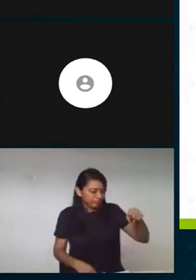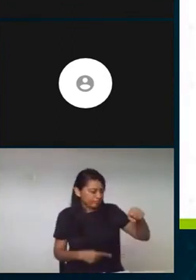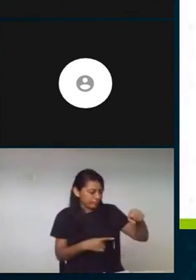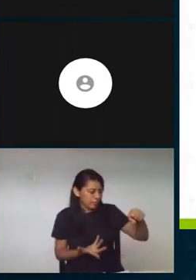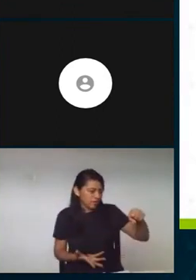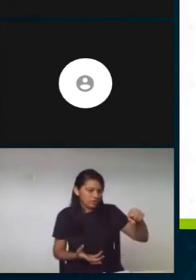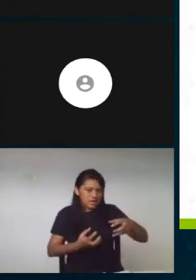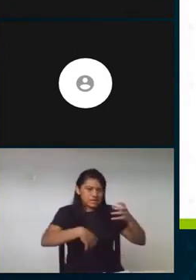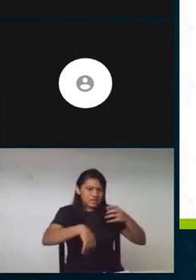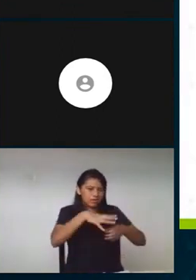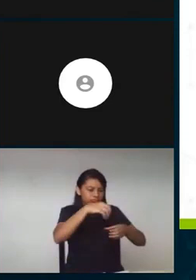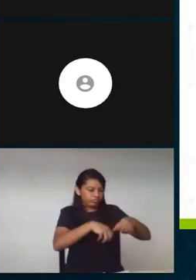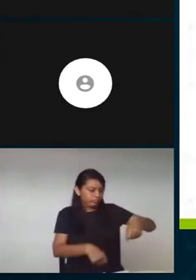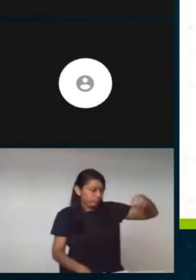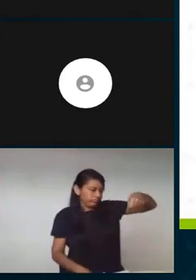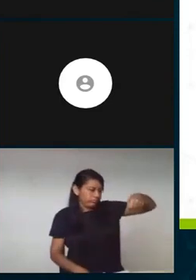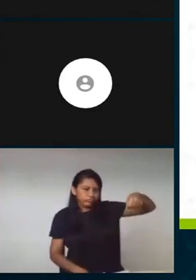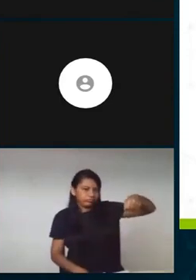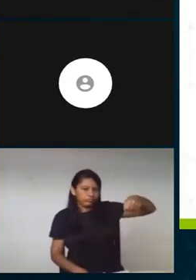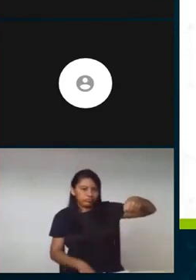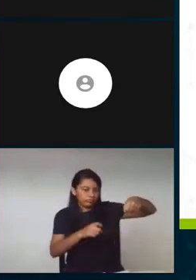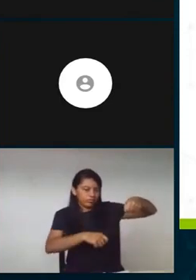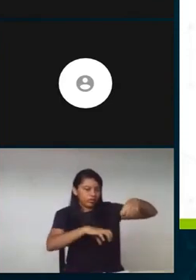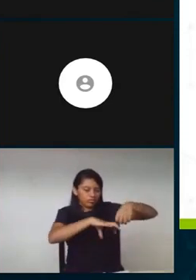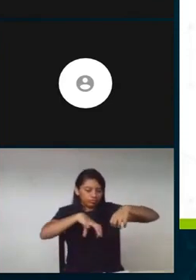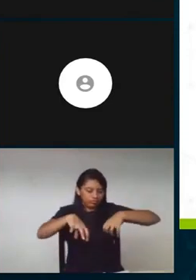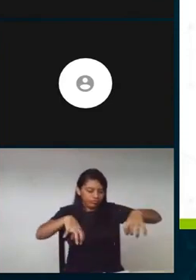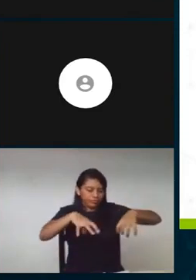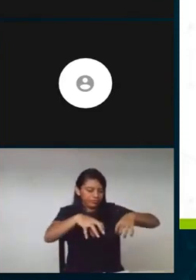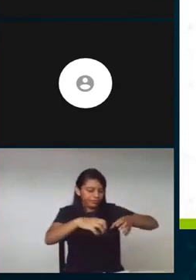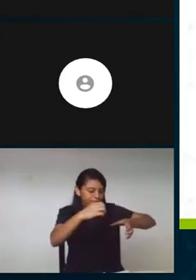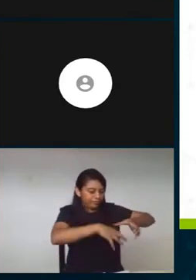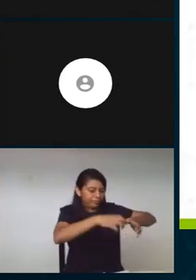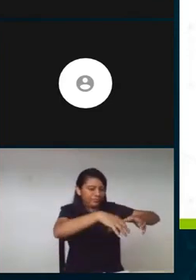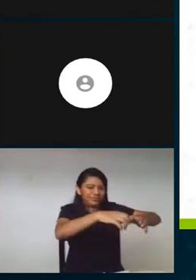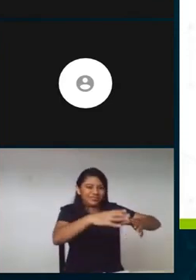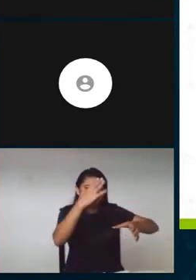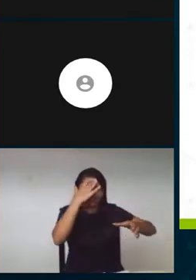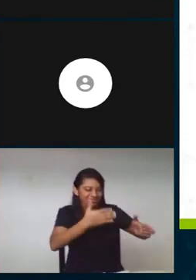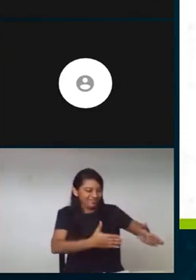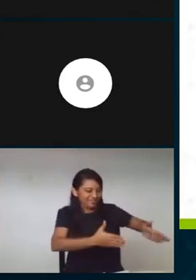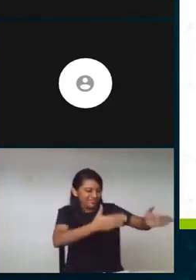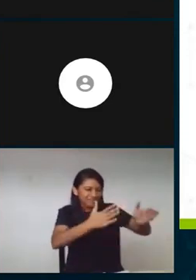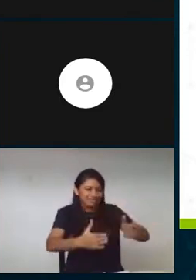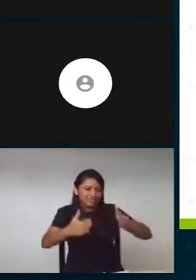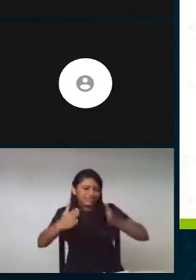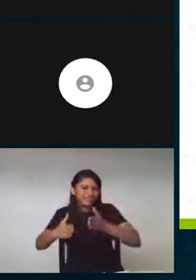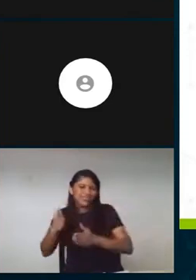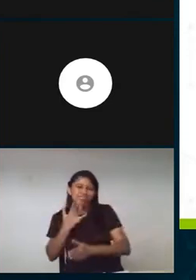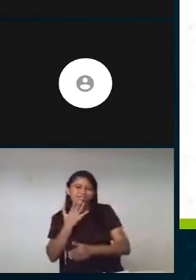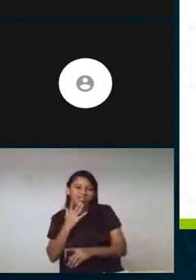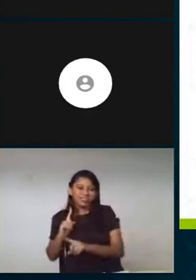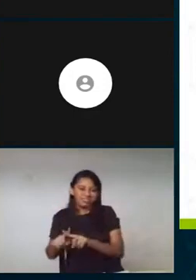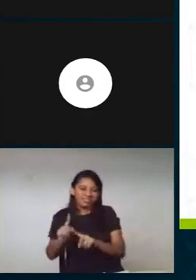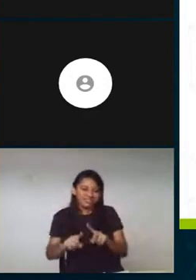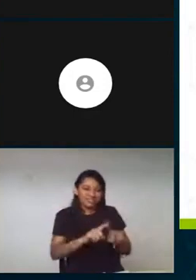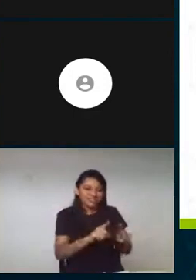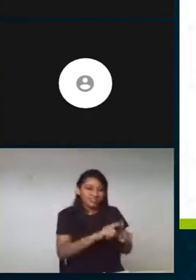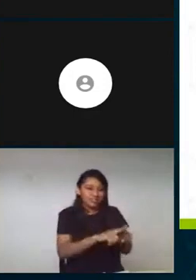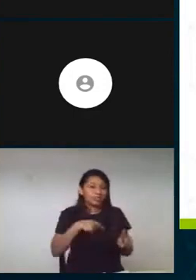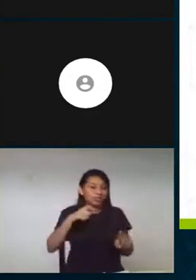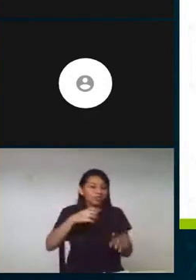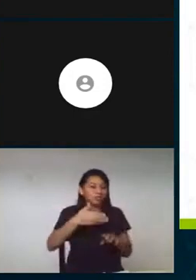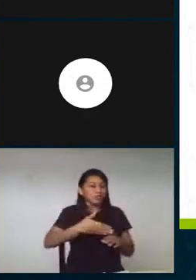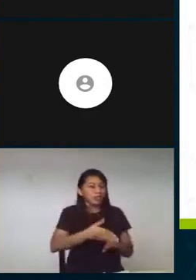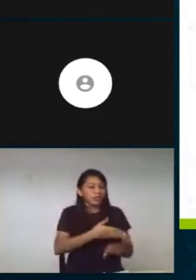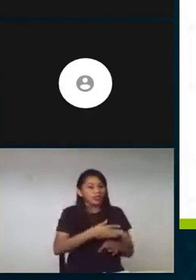capacitación, porque no conocemos realmente qué debe ir en cada cosita, no todos lo sabemos, no todos lo practicamos. En cuanto al medio ambiente,